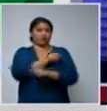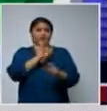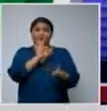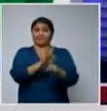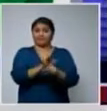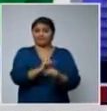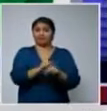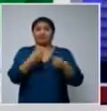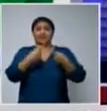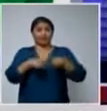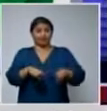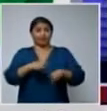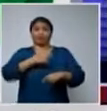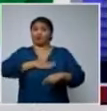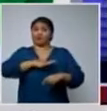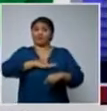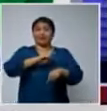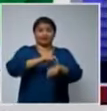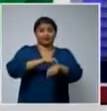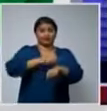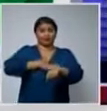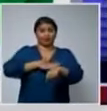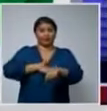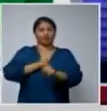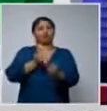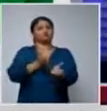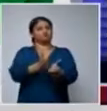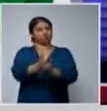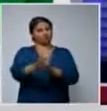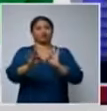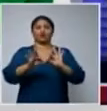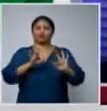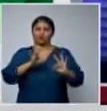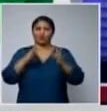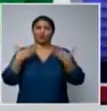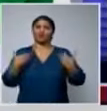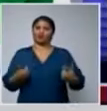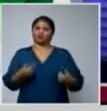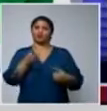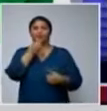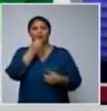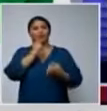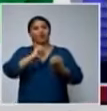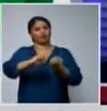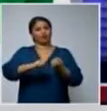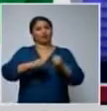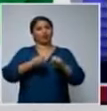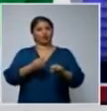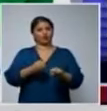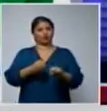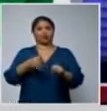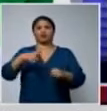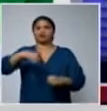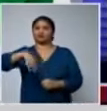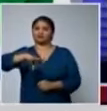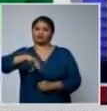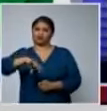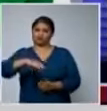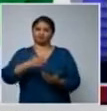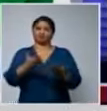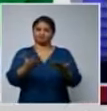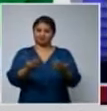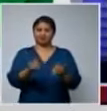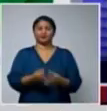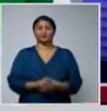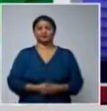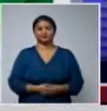realmente tenemos que mantenerlo para poder controlarlo, aún sin la totalidad de las vacunas,